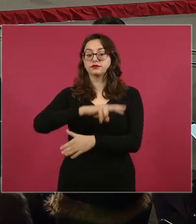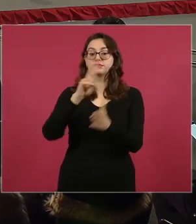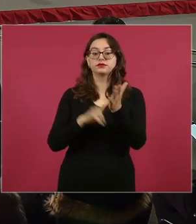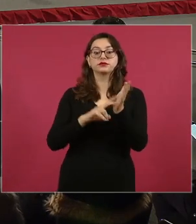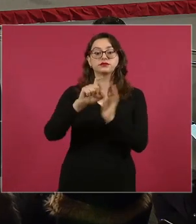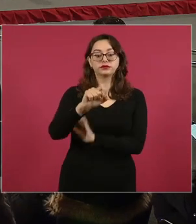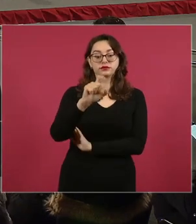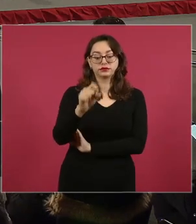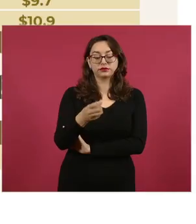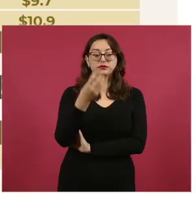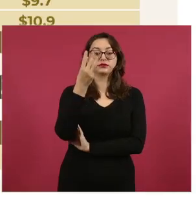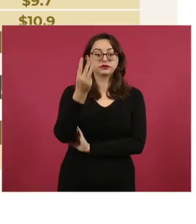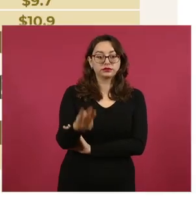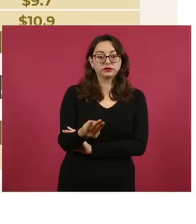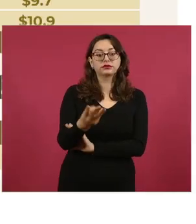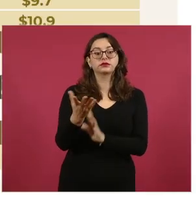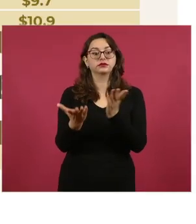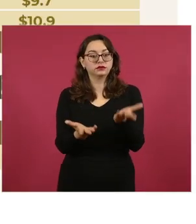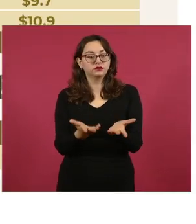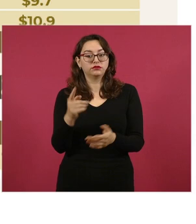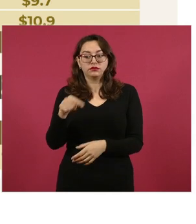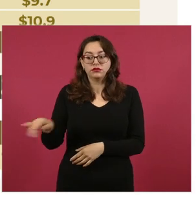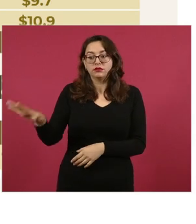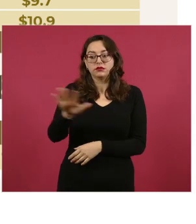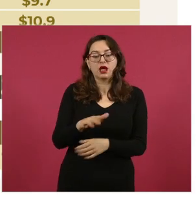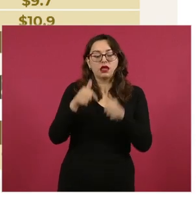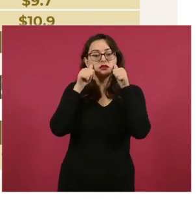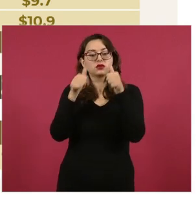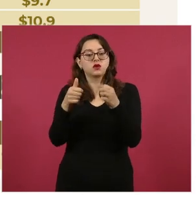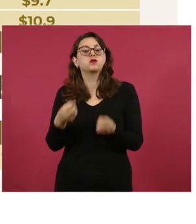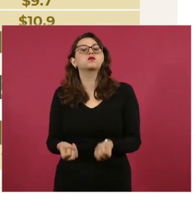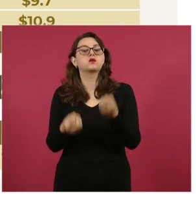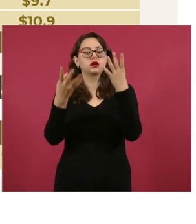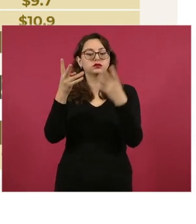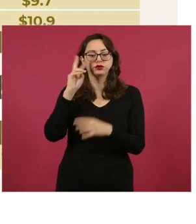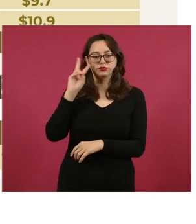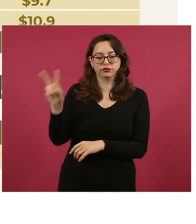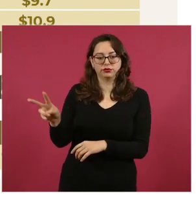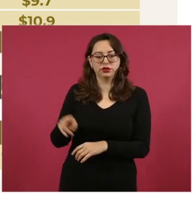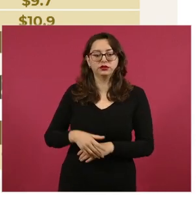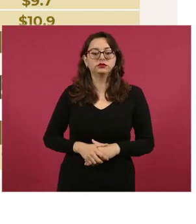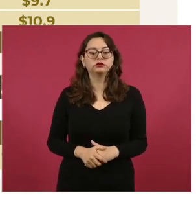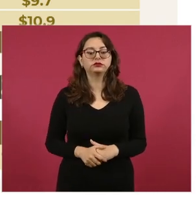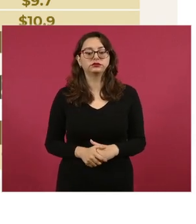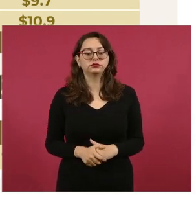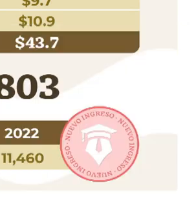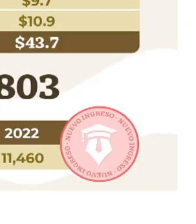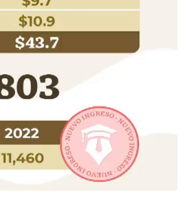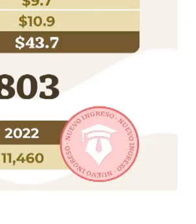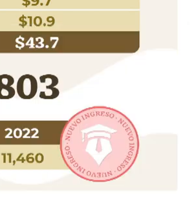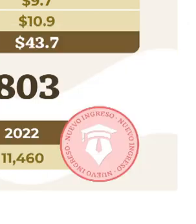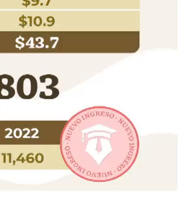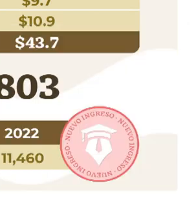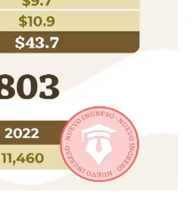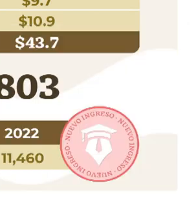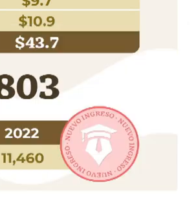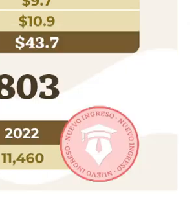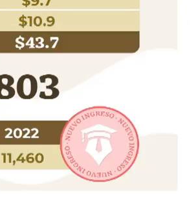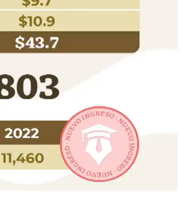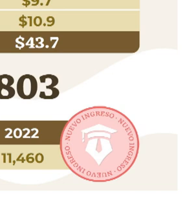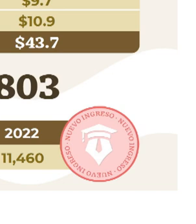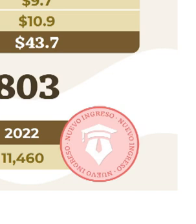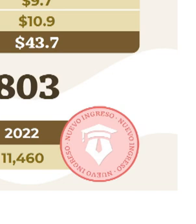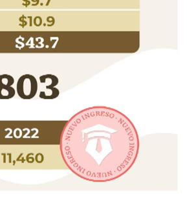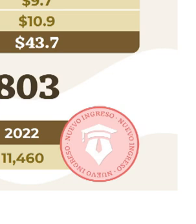que estudiaron en una localidad prioritaria y que entraron por primera vez a la universidad, hay